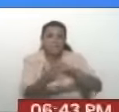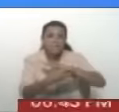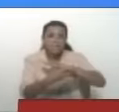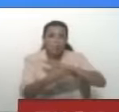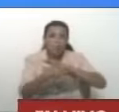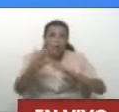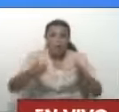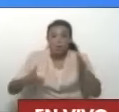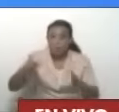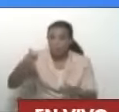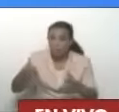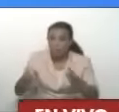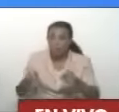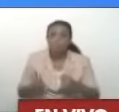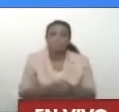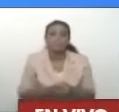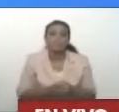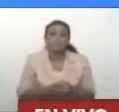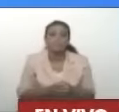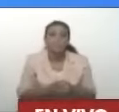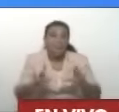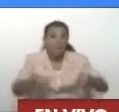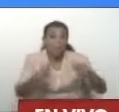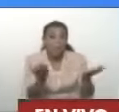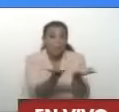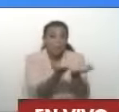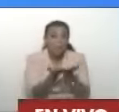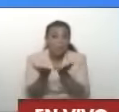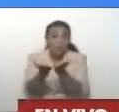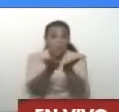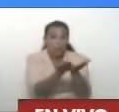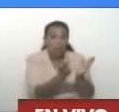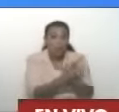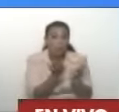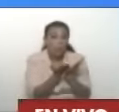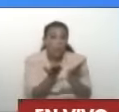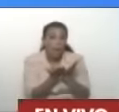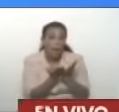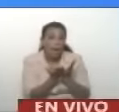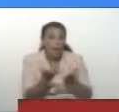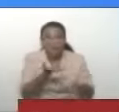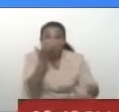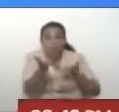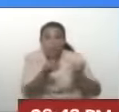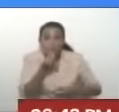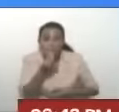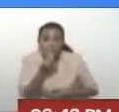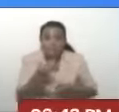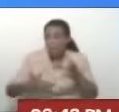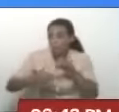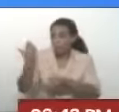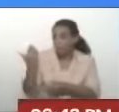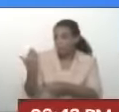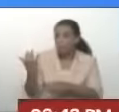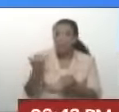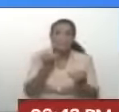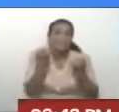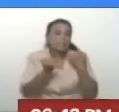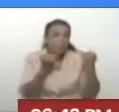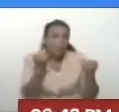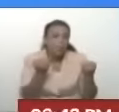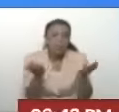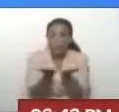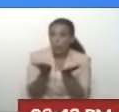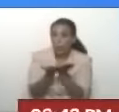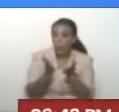y robótica, la nueva escuela con las escuelas de gastronomía, escuela de moda, escuela de idiomas,